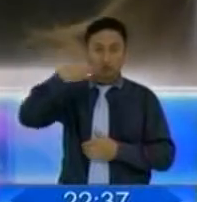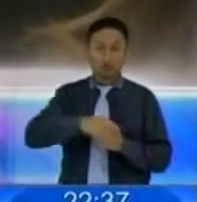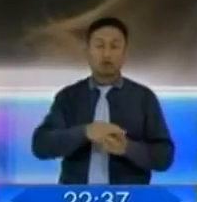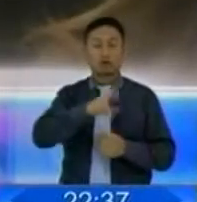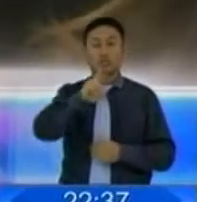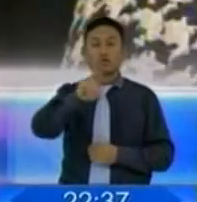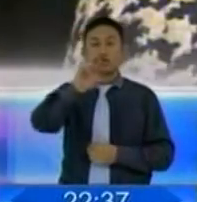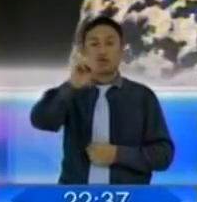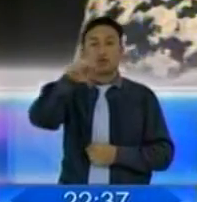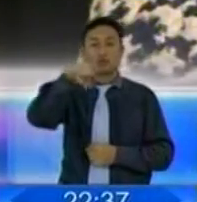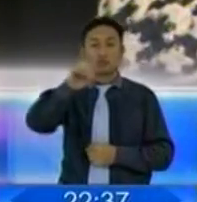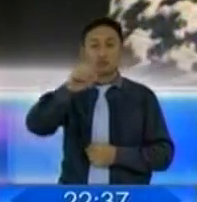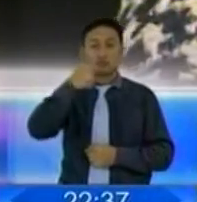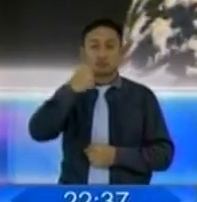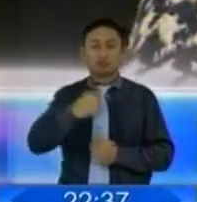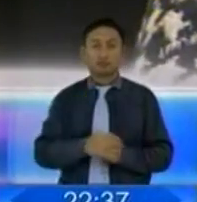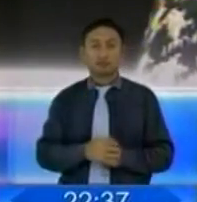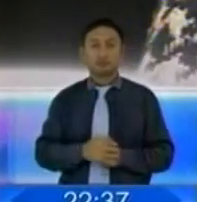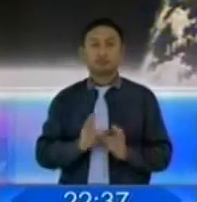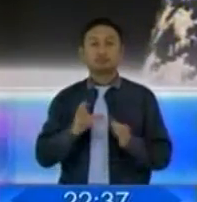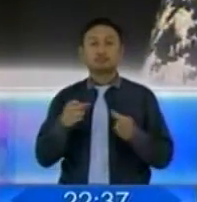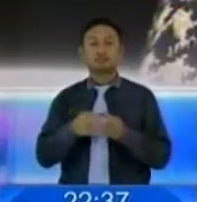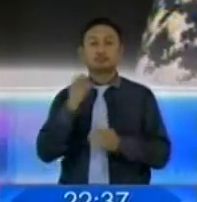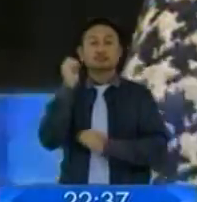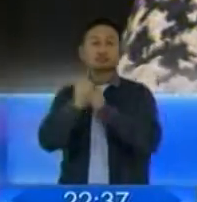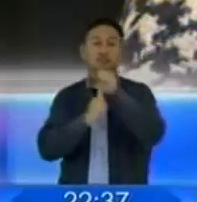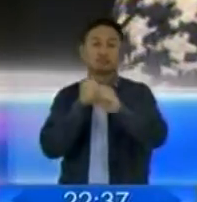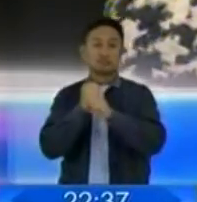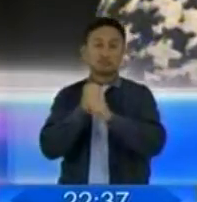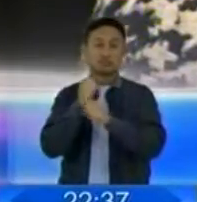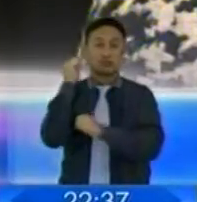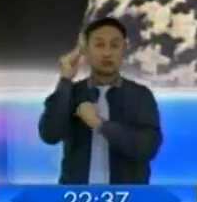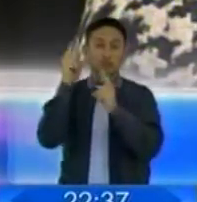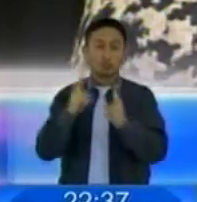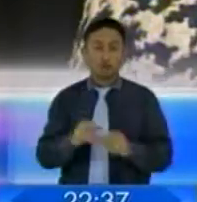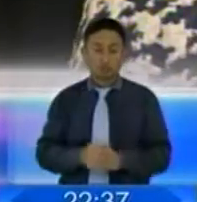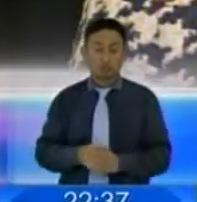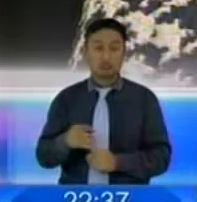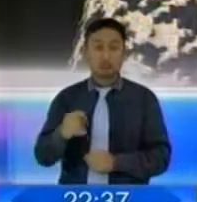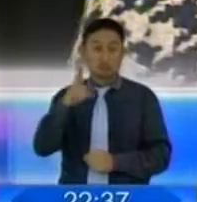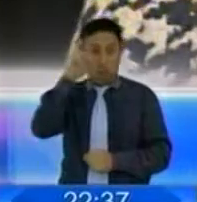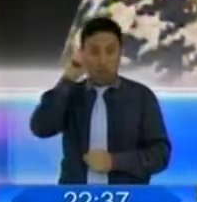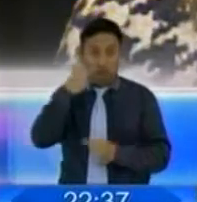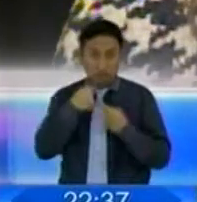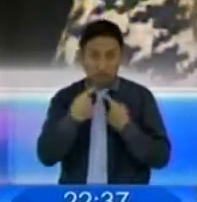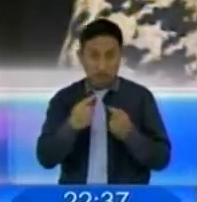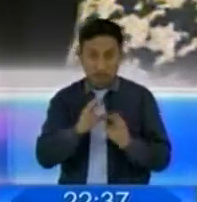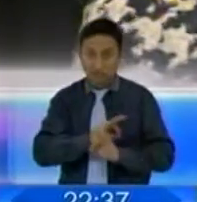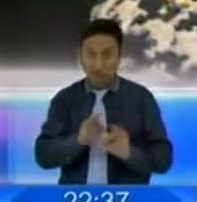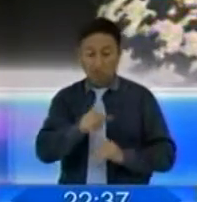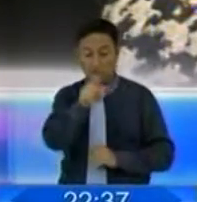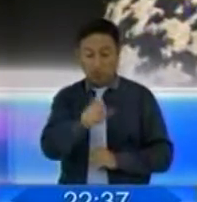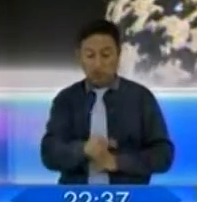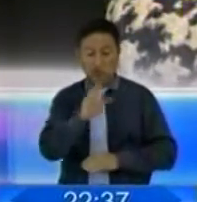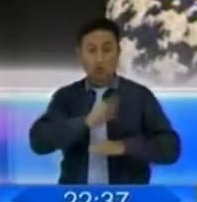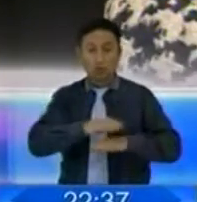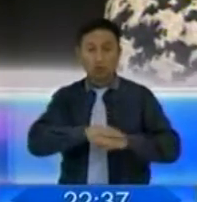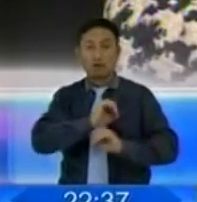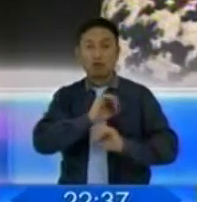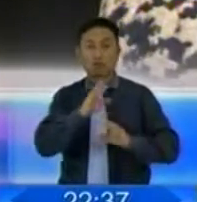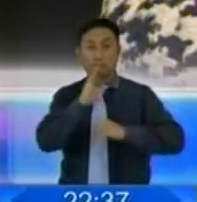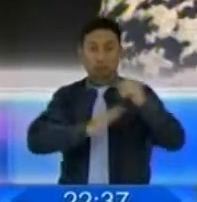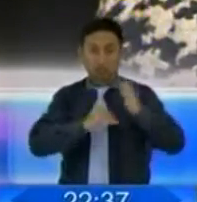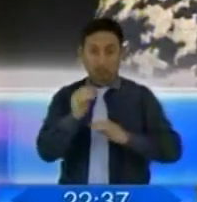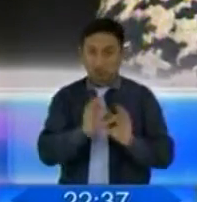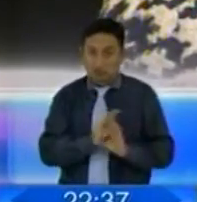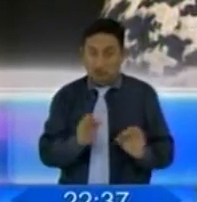se pronunció. La Comisión Interamericana de Derechos Humanos ni ha adelantado criterios sobre la inocencia o la culpabilidad de las personas,